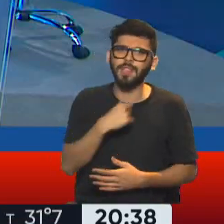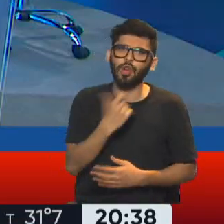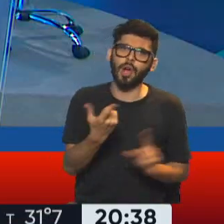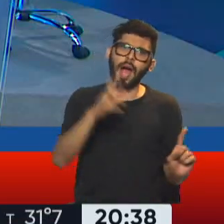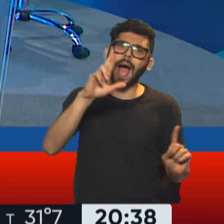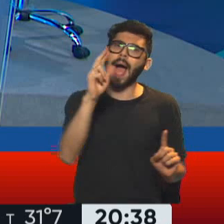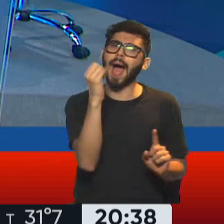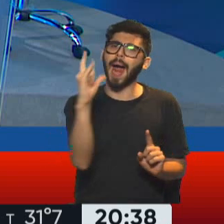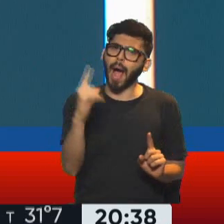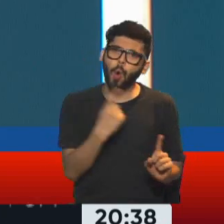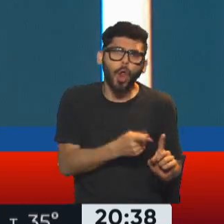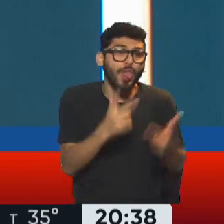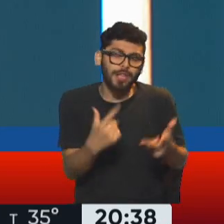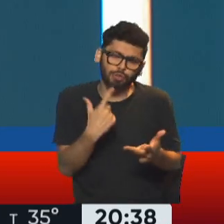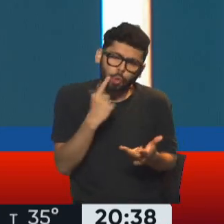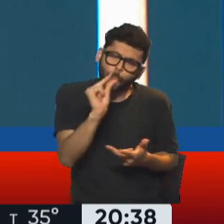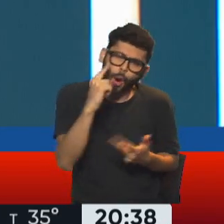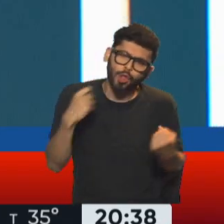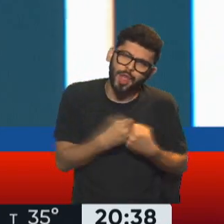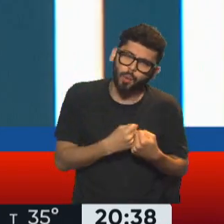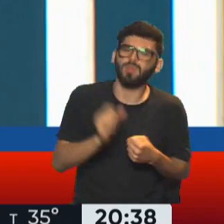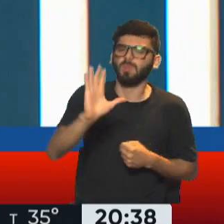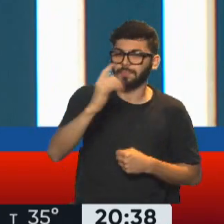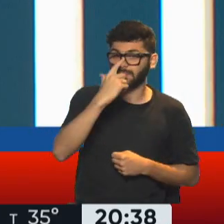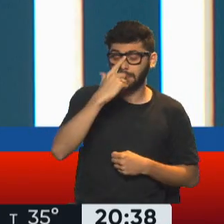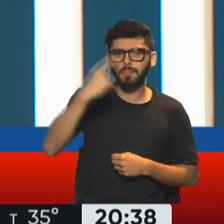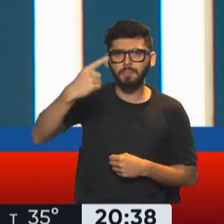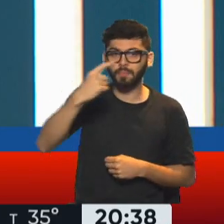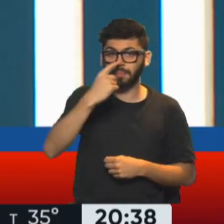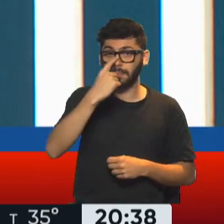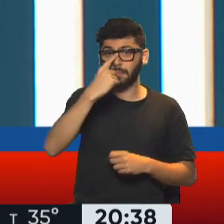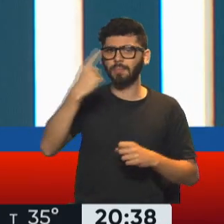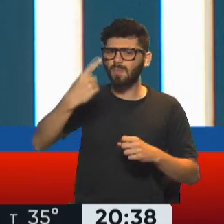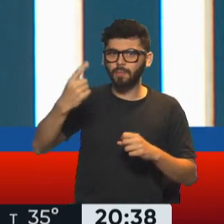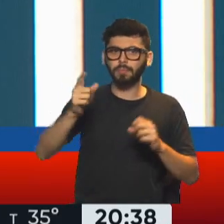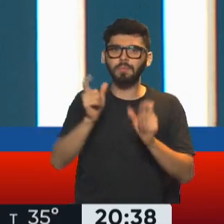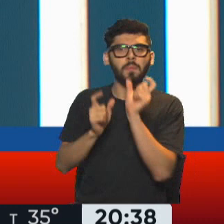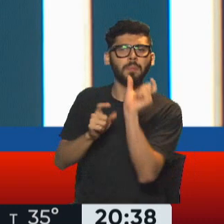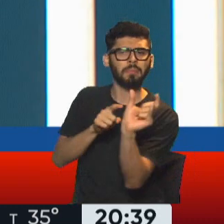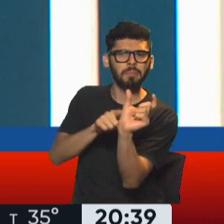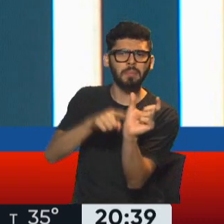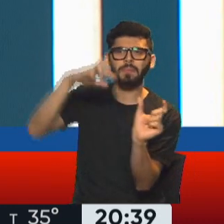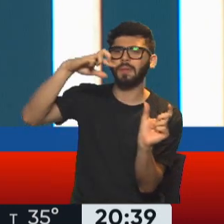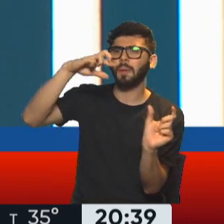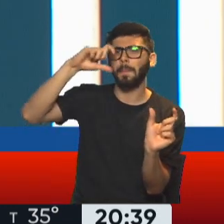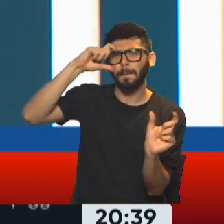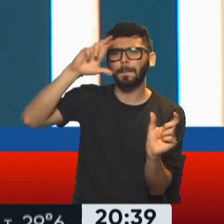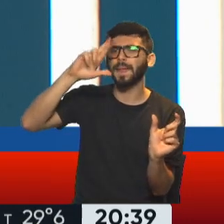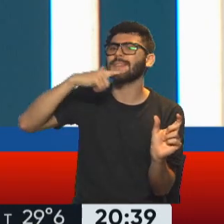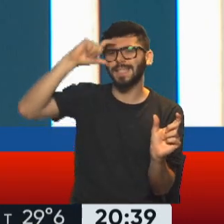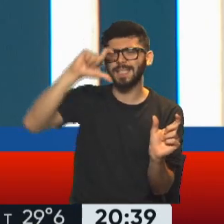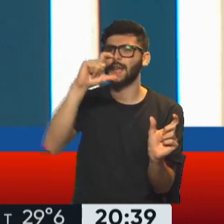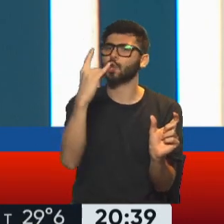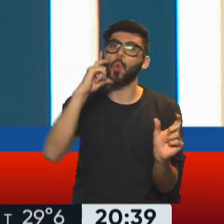Raúl y coincido bastante con lo que dice. Más allá, a ver, primero hay que desdramatizar la palabra persecución, porque el Código